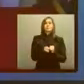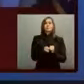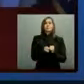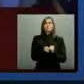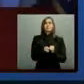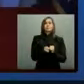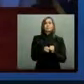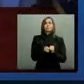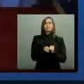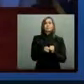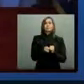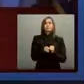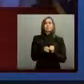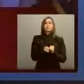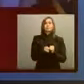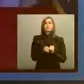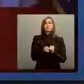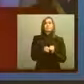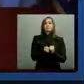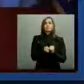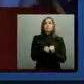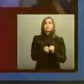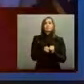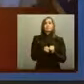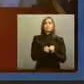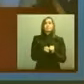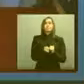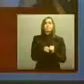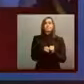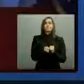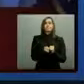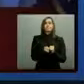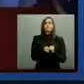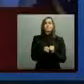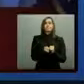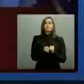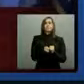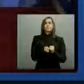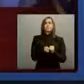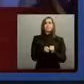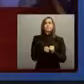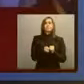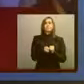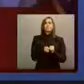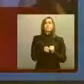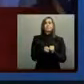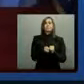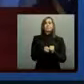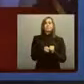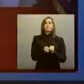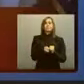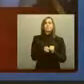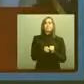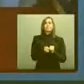con el bandido y perverso que usted tiene ahí el pro consumidor que otros hacia normas